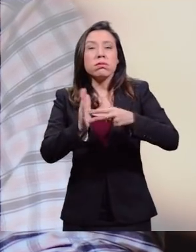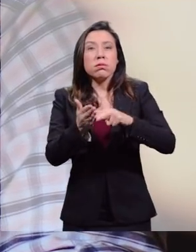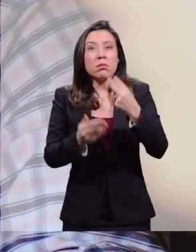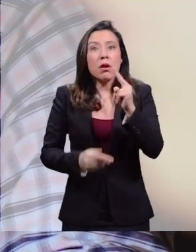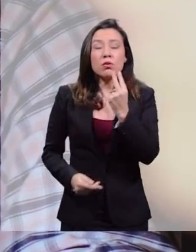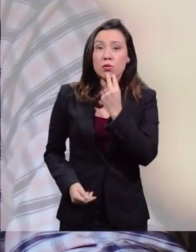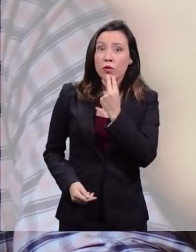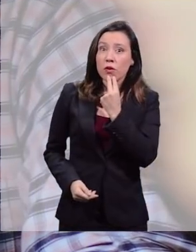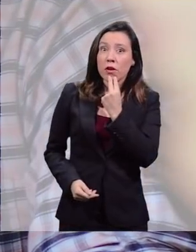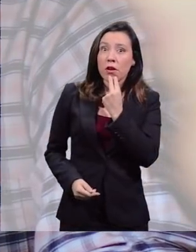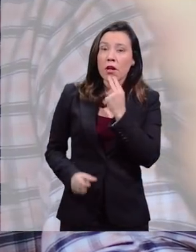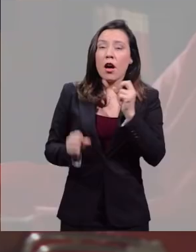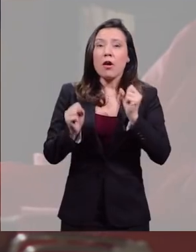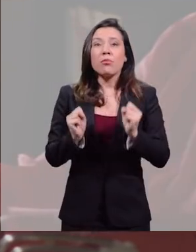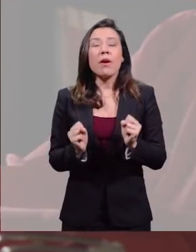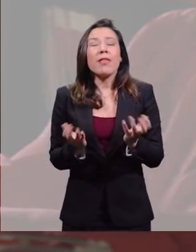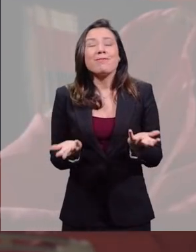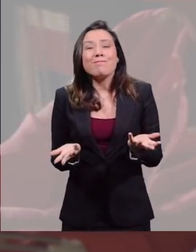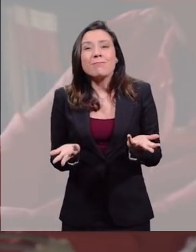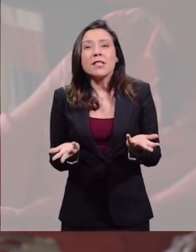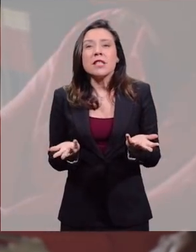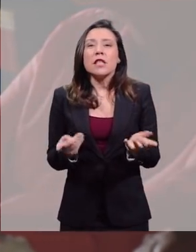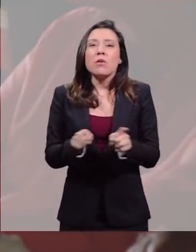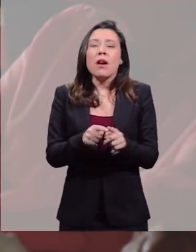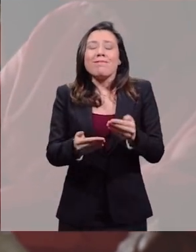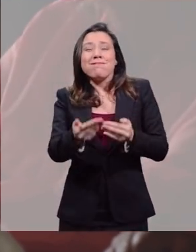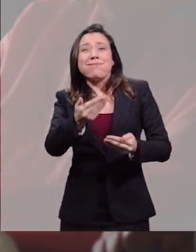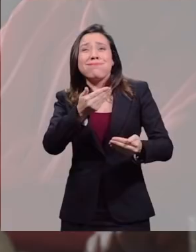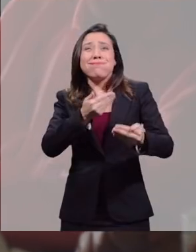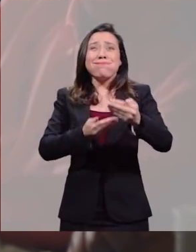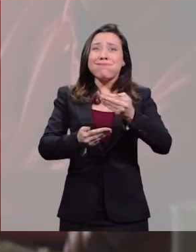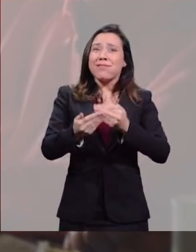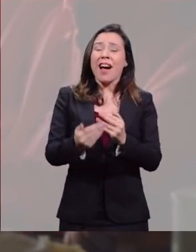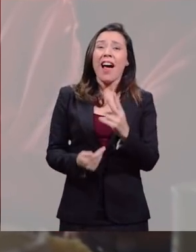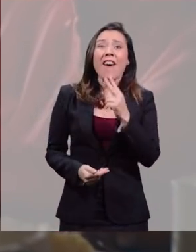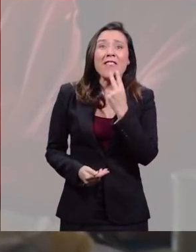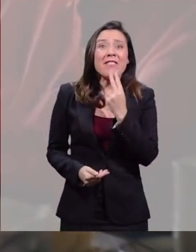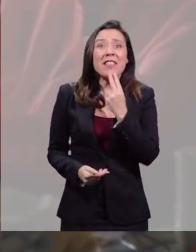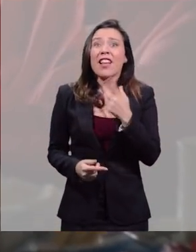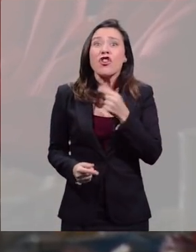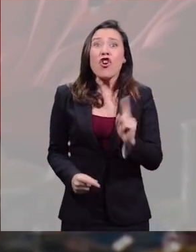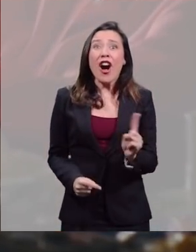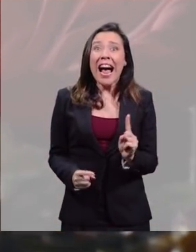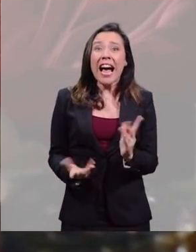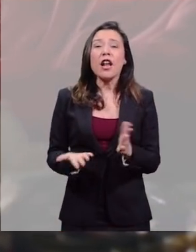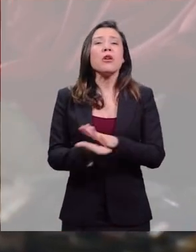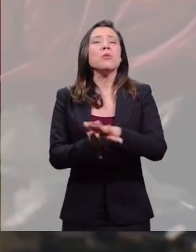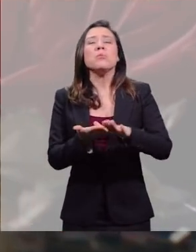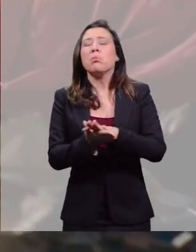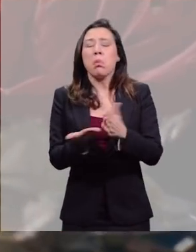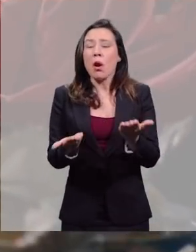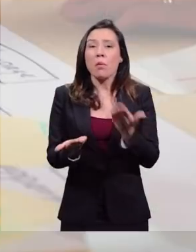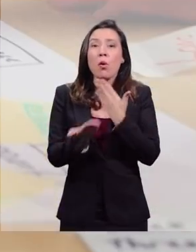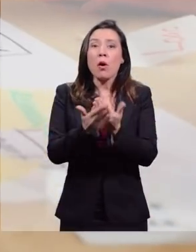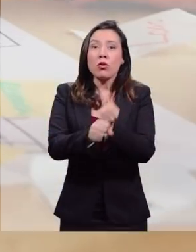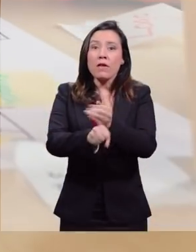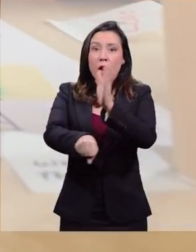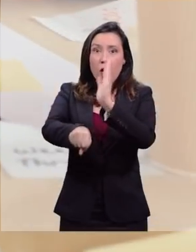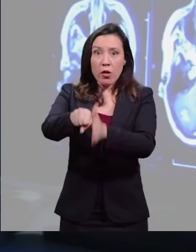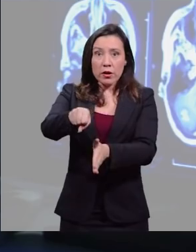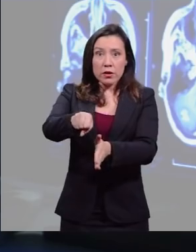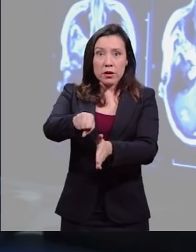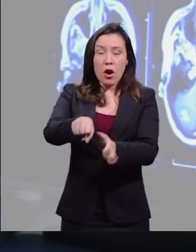de la vida la puedan hacer retroceder a lugares que no quiere volver. Por ejemplo, la pérdida del